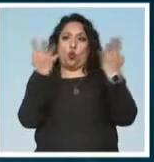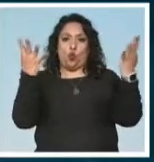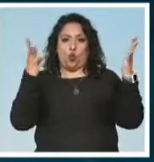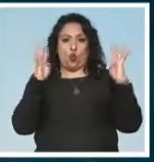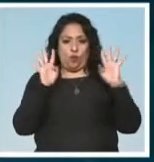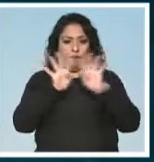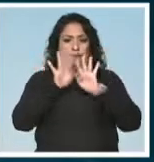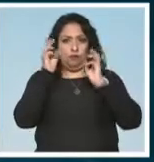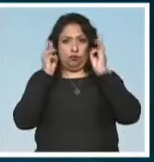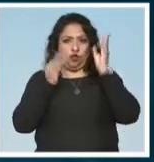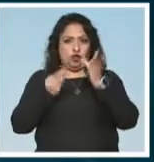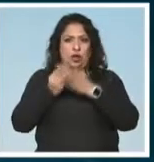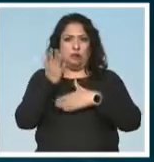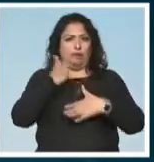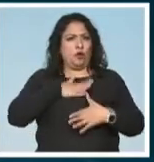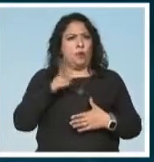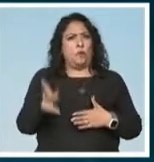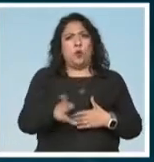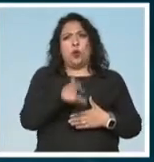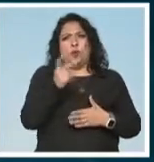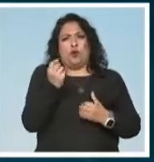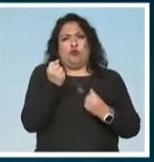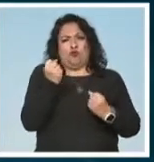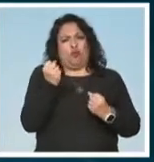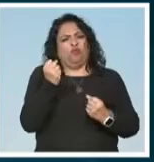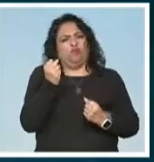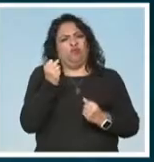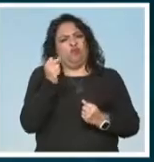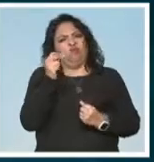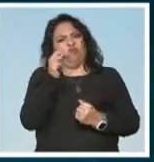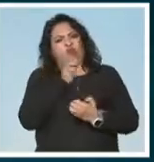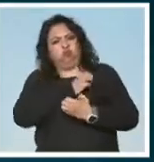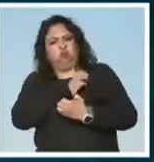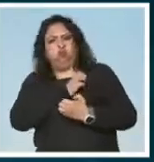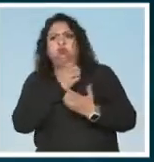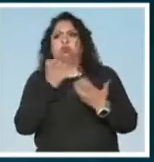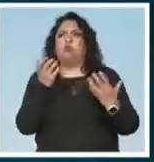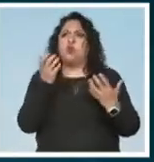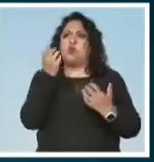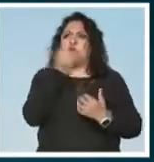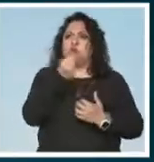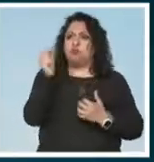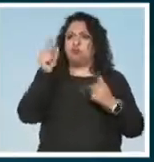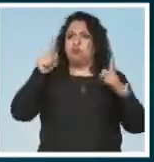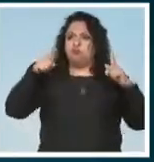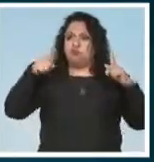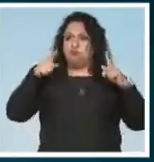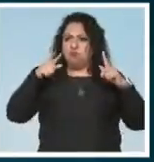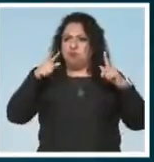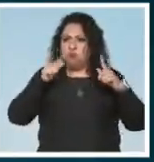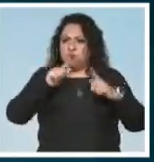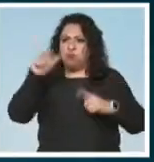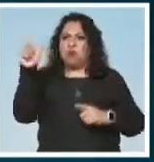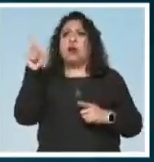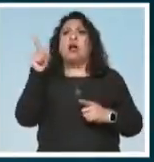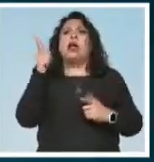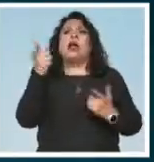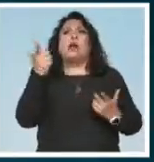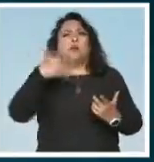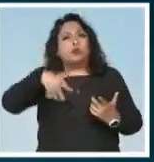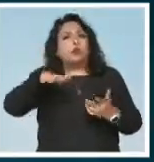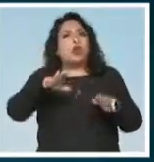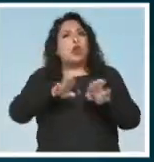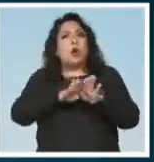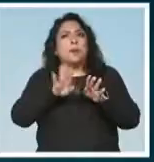museo. Somos un pueblo extremadamente culto, somos un pueblo muy talentoso y de alguna forma había que